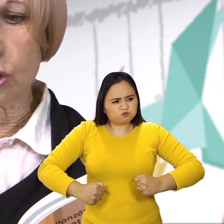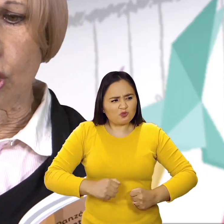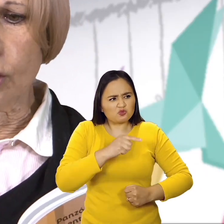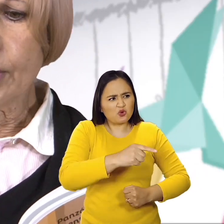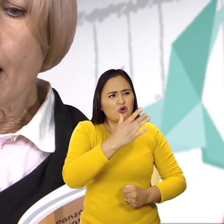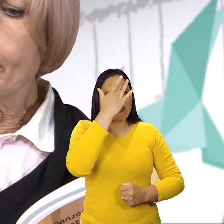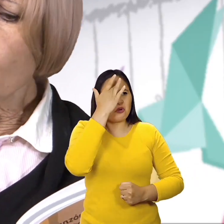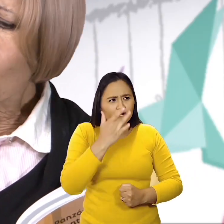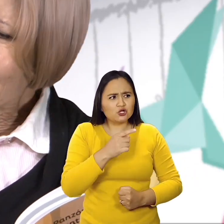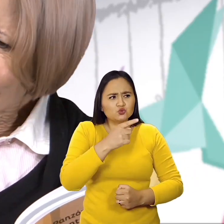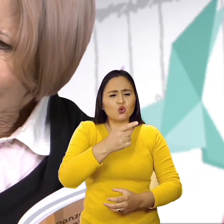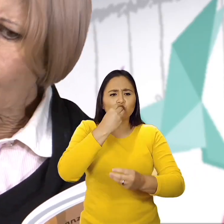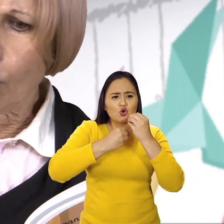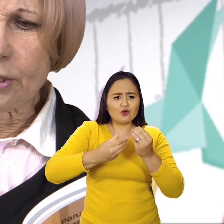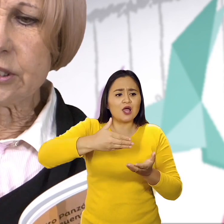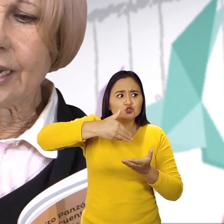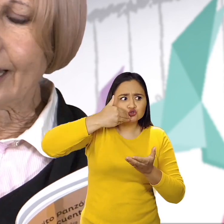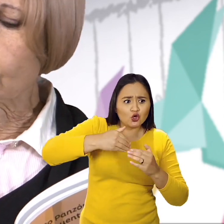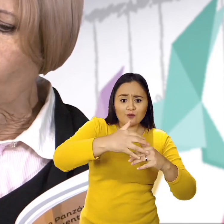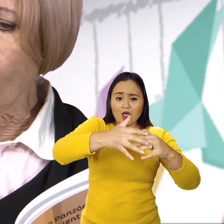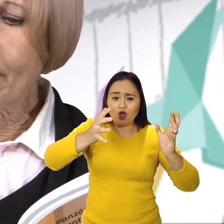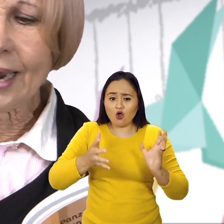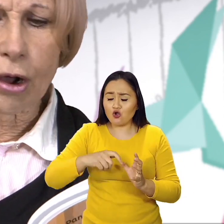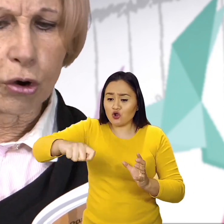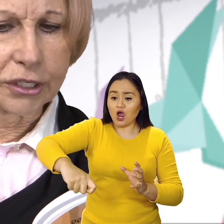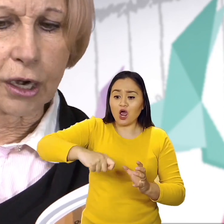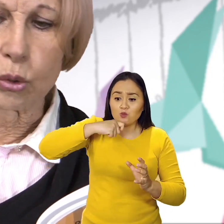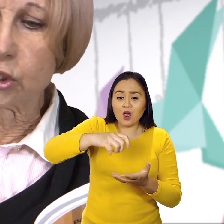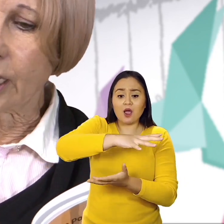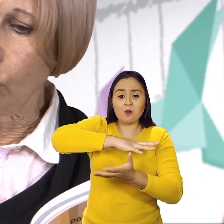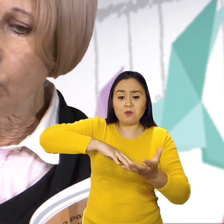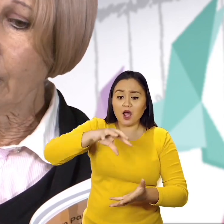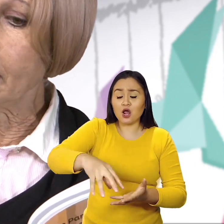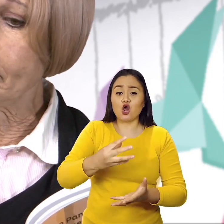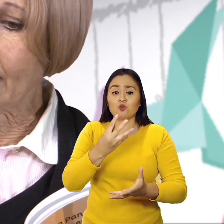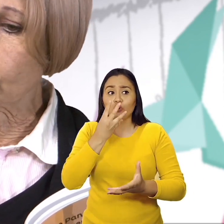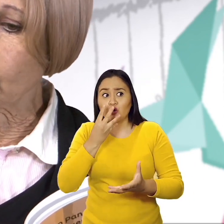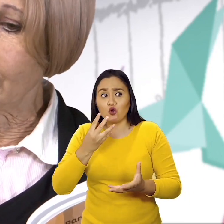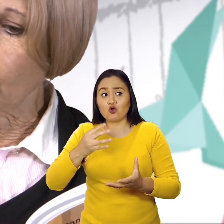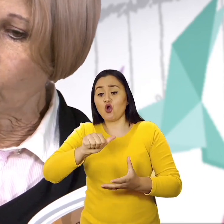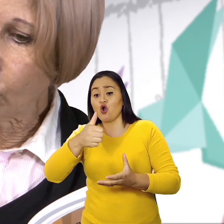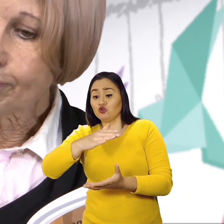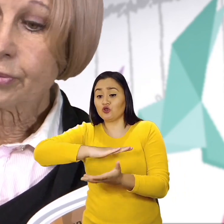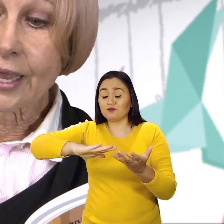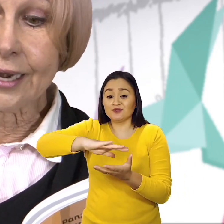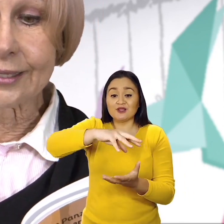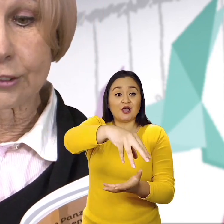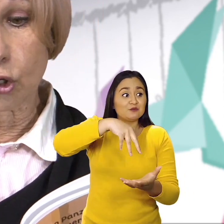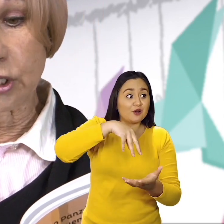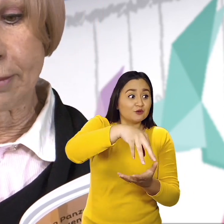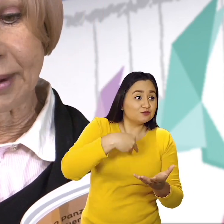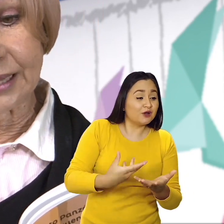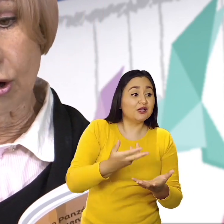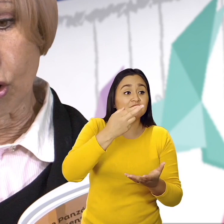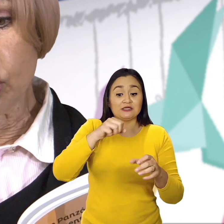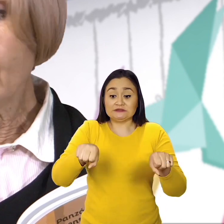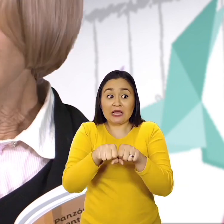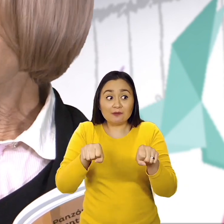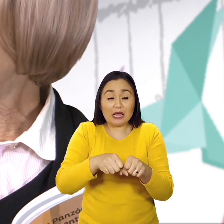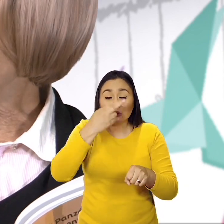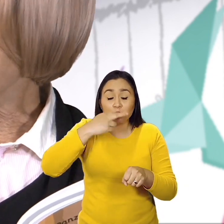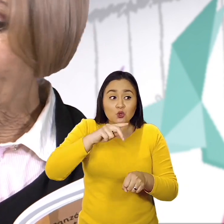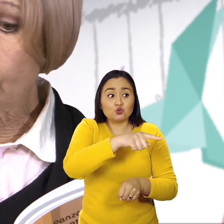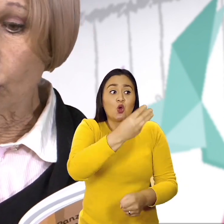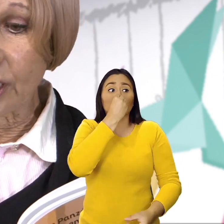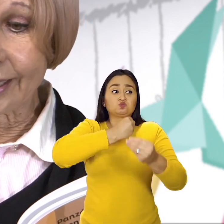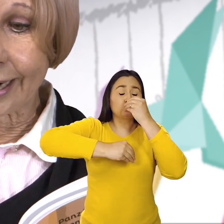Perrito Panzón. ¿Por qué te comiste la sopa, la olla, el cucharón, el plato y el bolón, el tazón y el patacón,